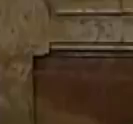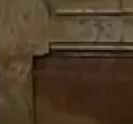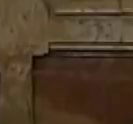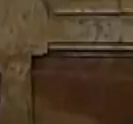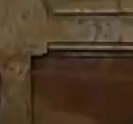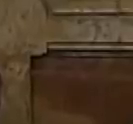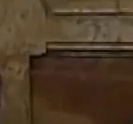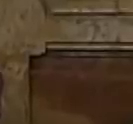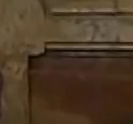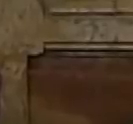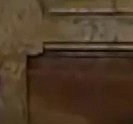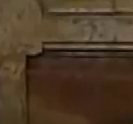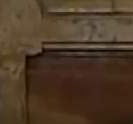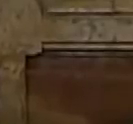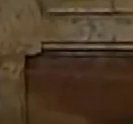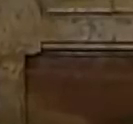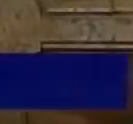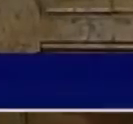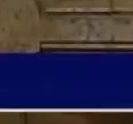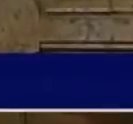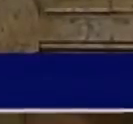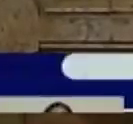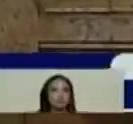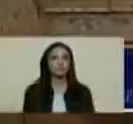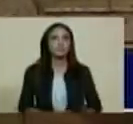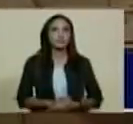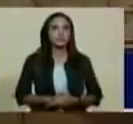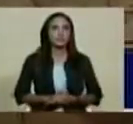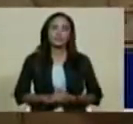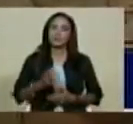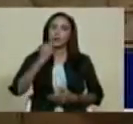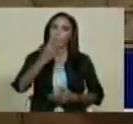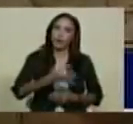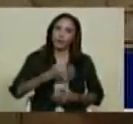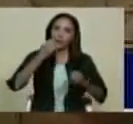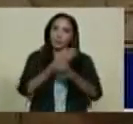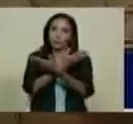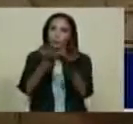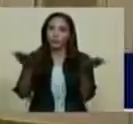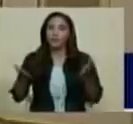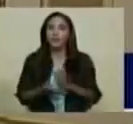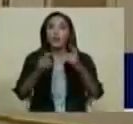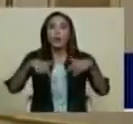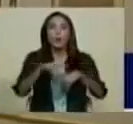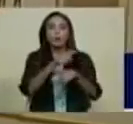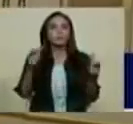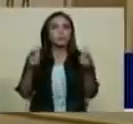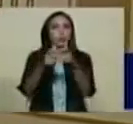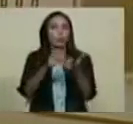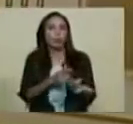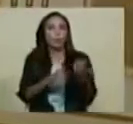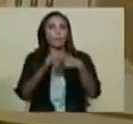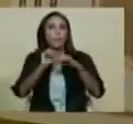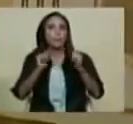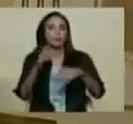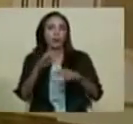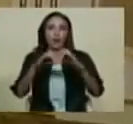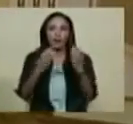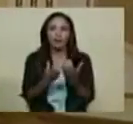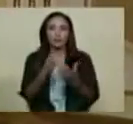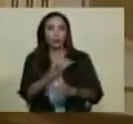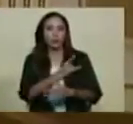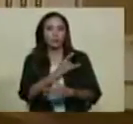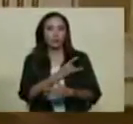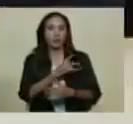Compartimos con los estudiantes, las maestras y los maestros, hace unas dos semanas,